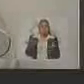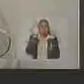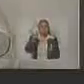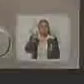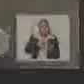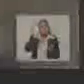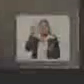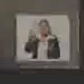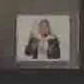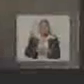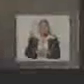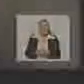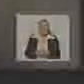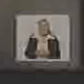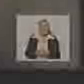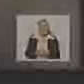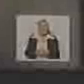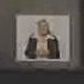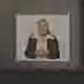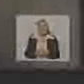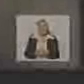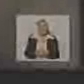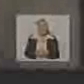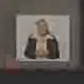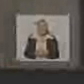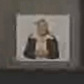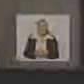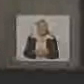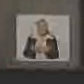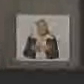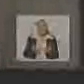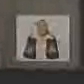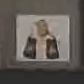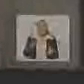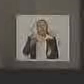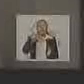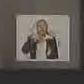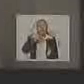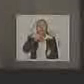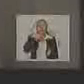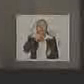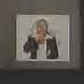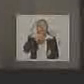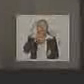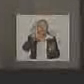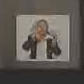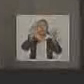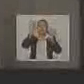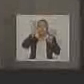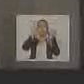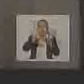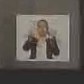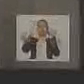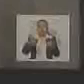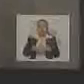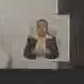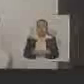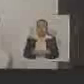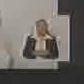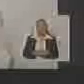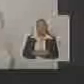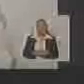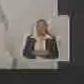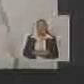gracias. Gracias. Tiene la palabra Elías Israel Talavera Ruiz, candidato del partido Encuentro Social.